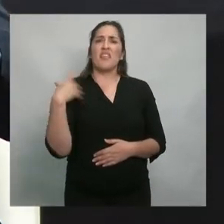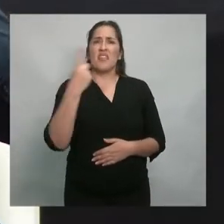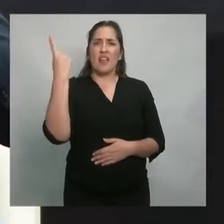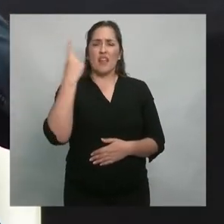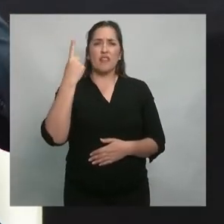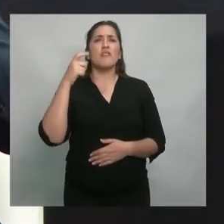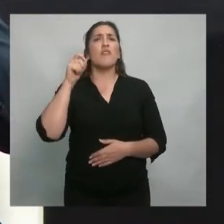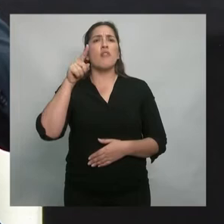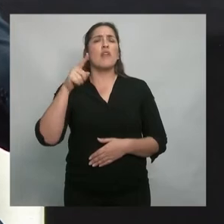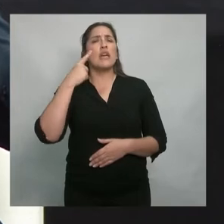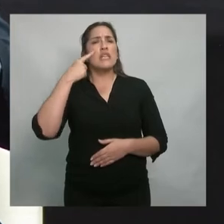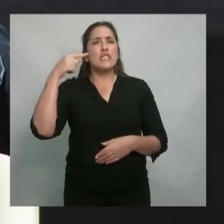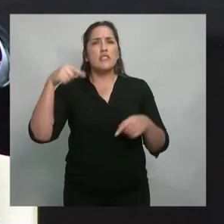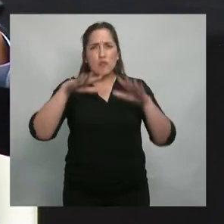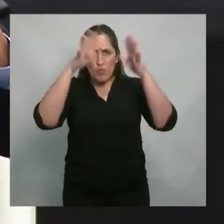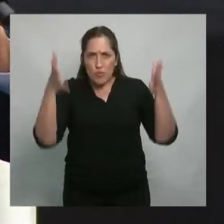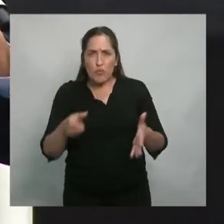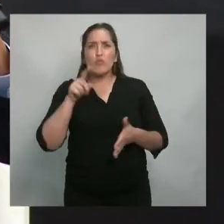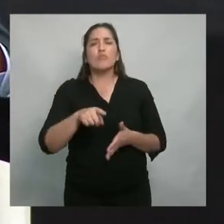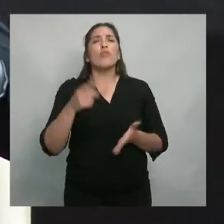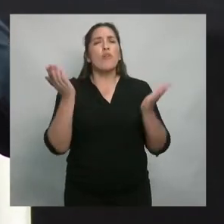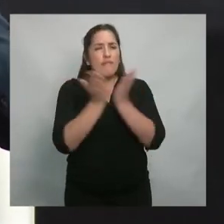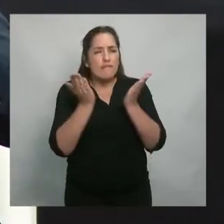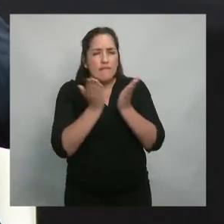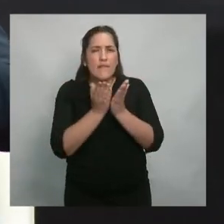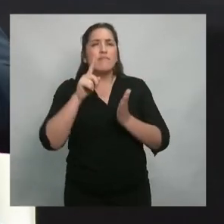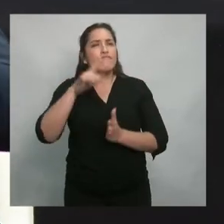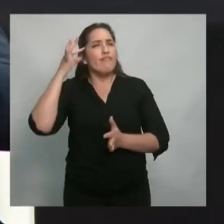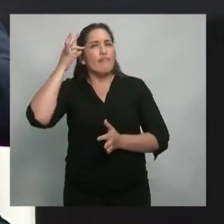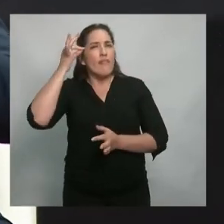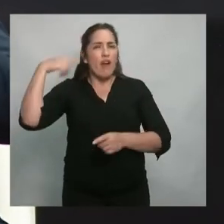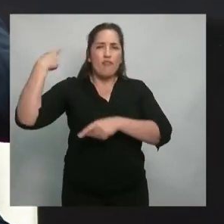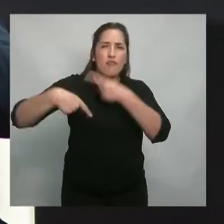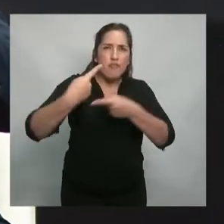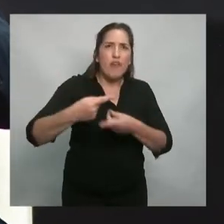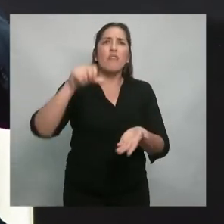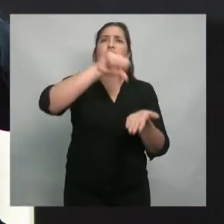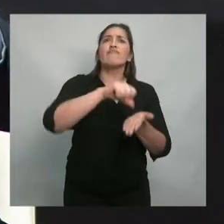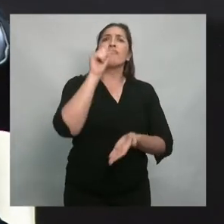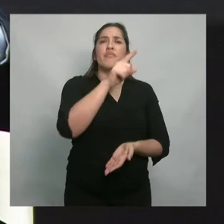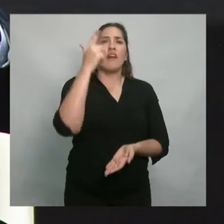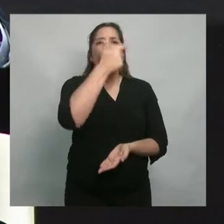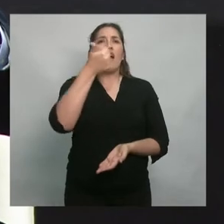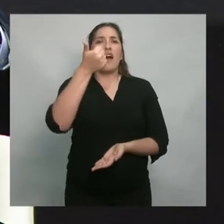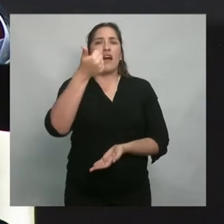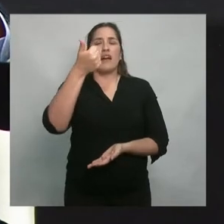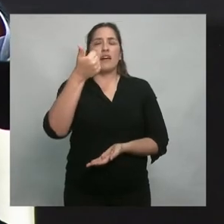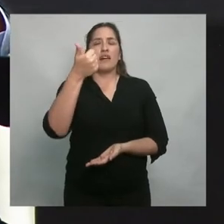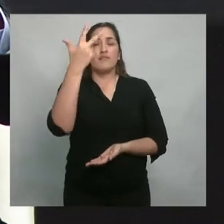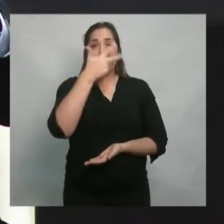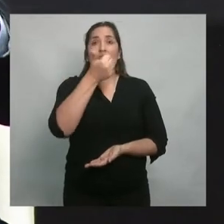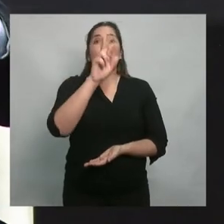de Investigaciones Afro-Latinoamericanas de la Universidad de Harvard, que es una unidad